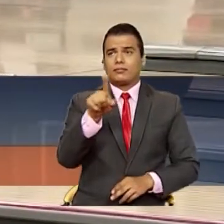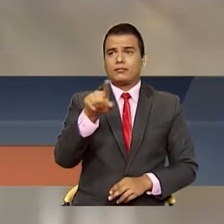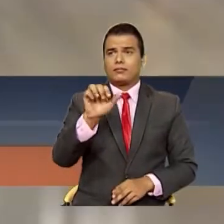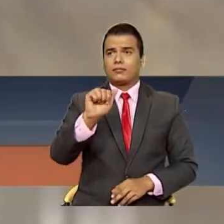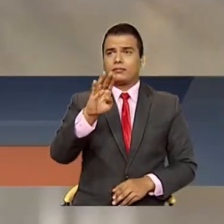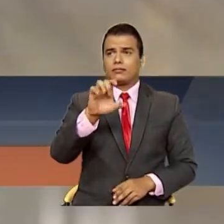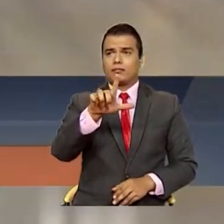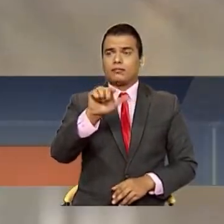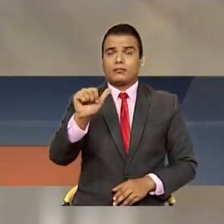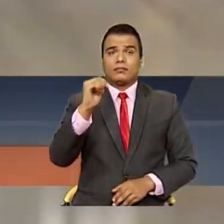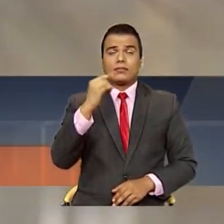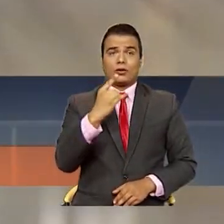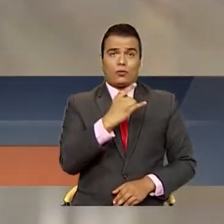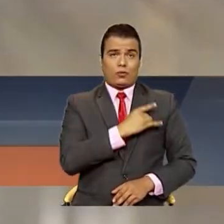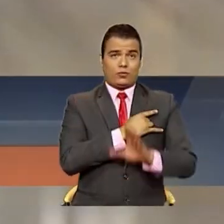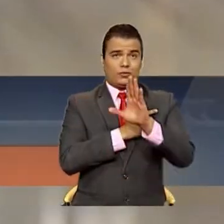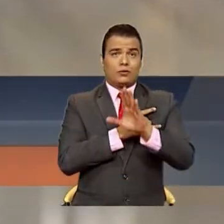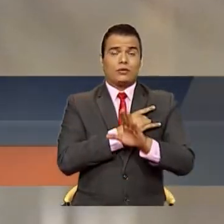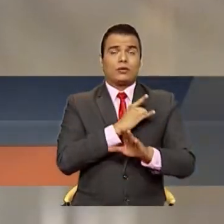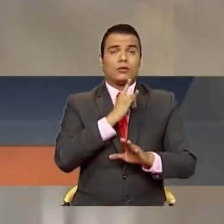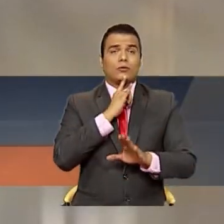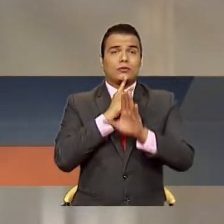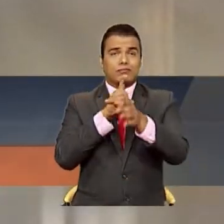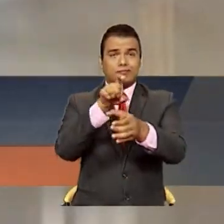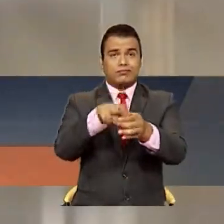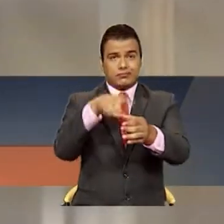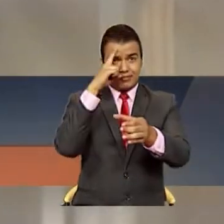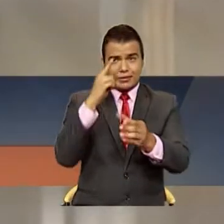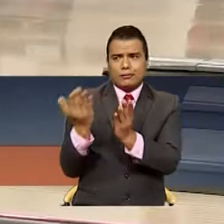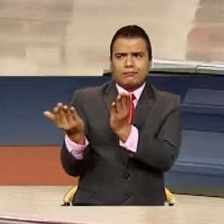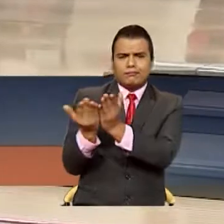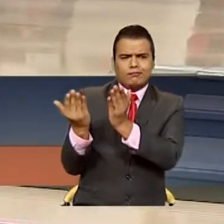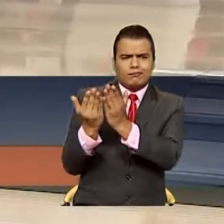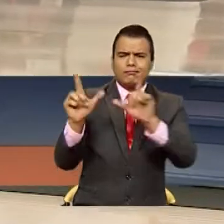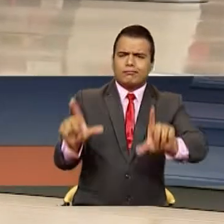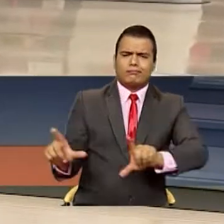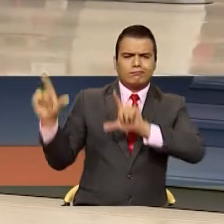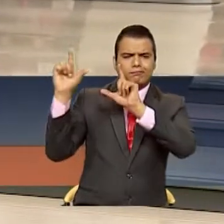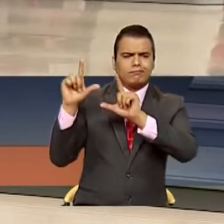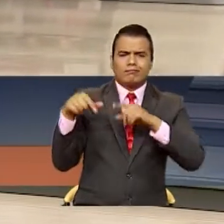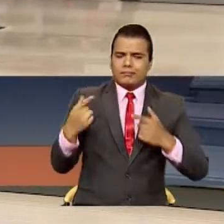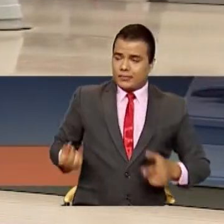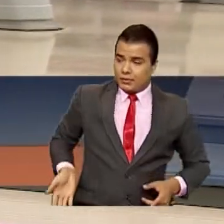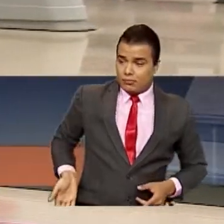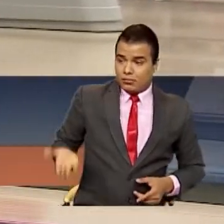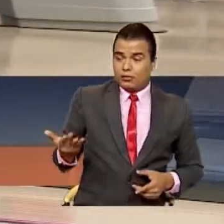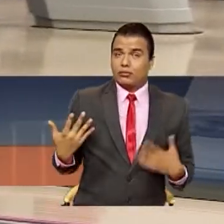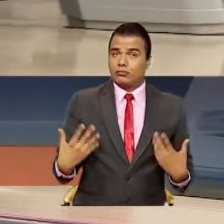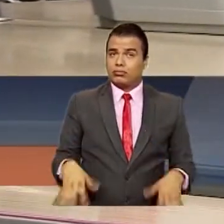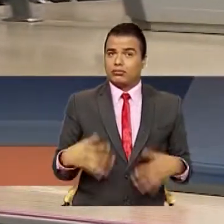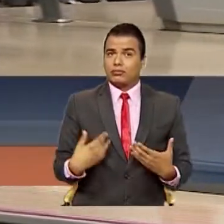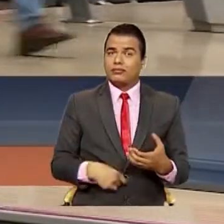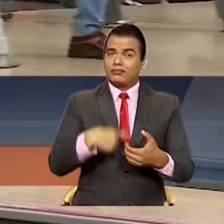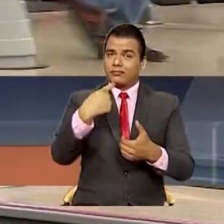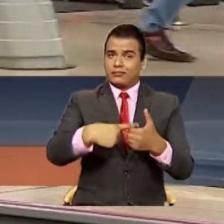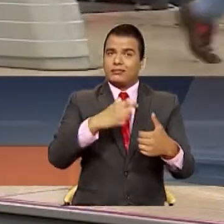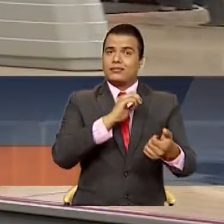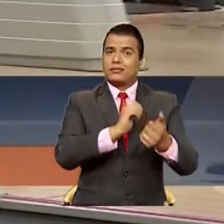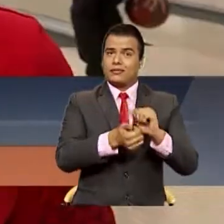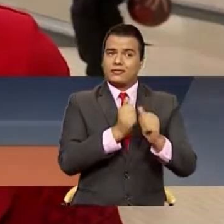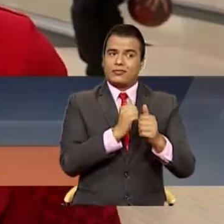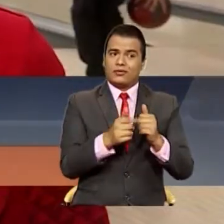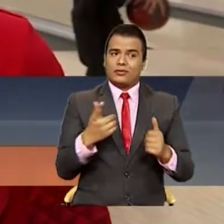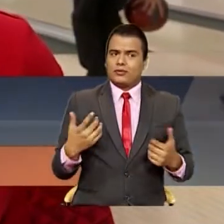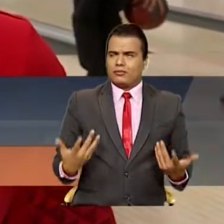una universidad norteamericana para estudiar y especializarse en el bolo, su disciplina deportiva. Ha sido